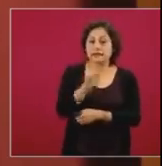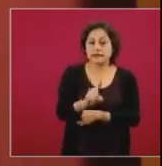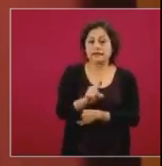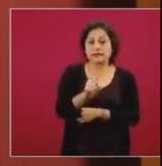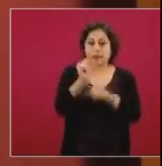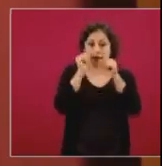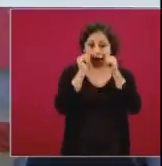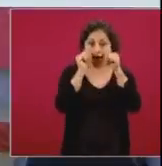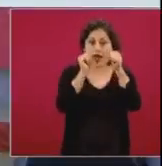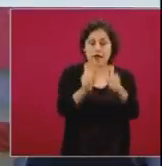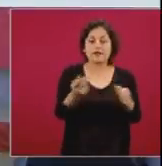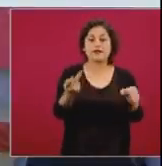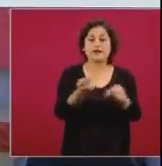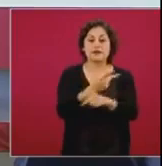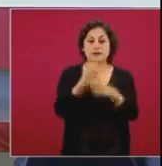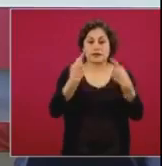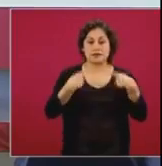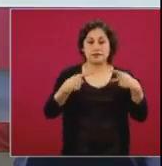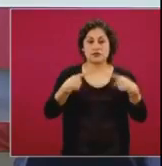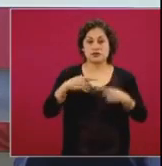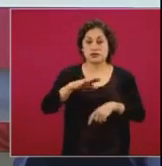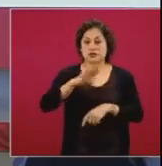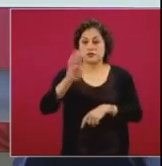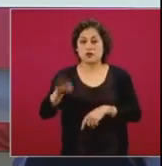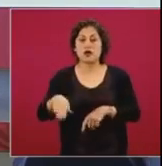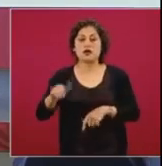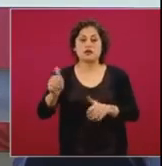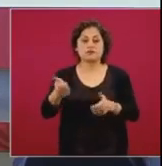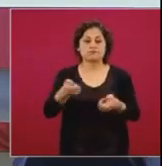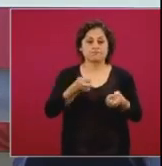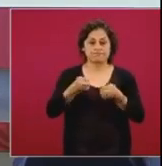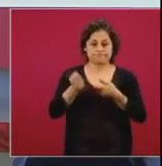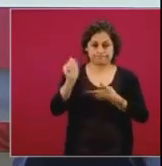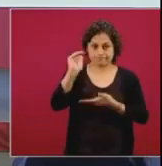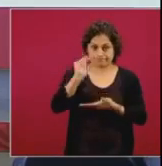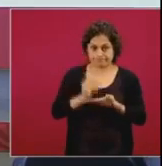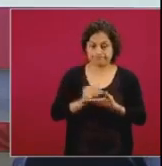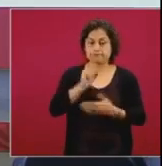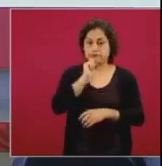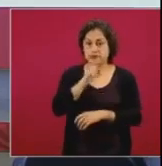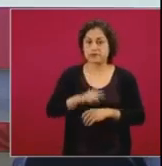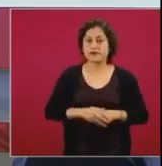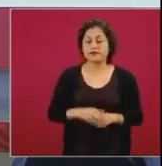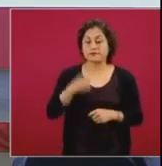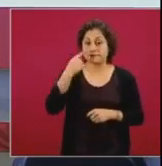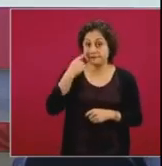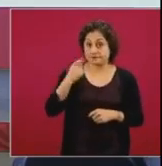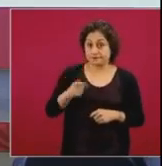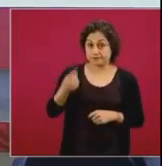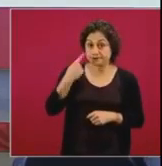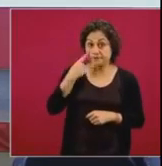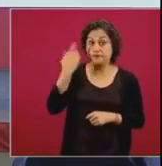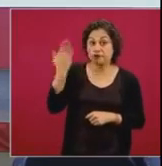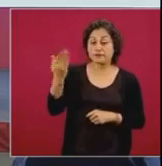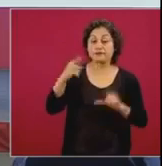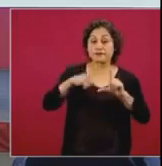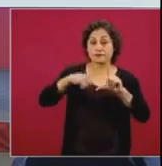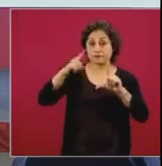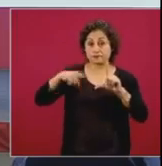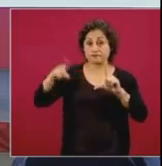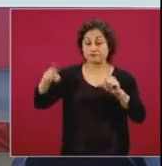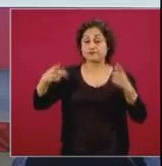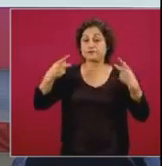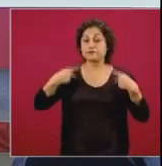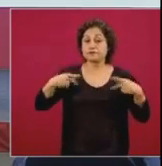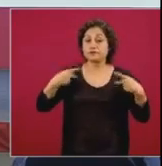que desafortunadamente pierdan la vida. Esto también se ve reflejado en el número de personas, en la curva de personas